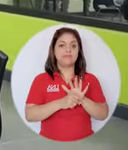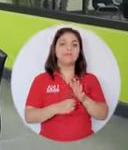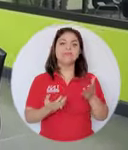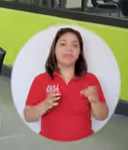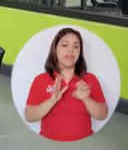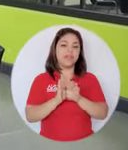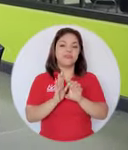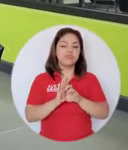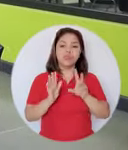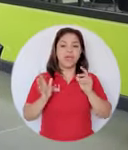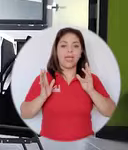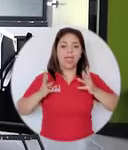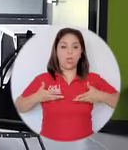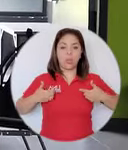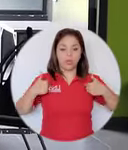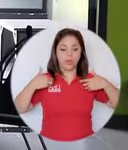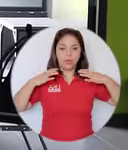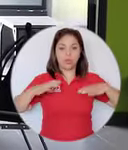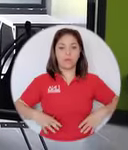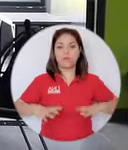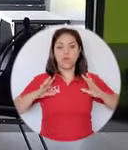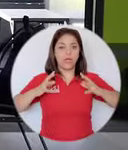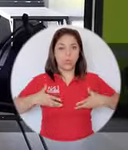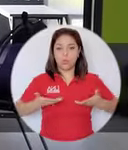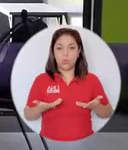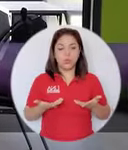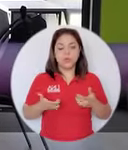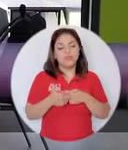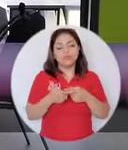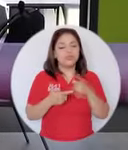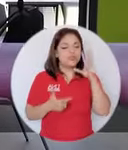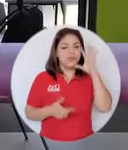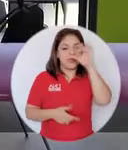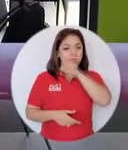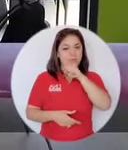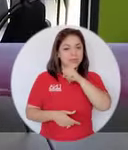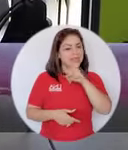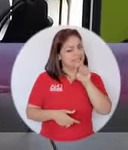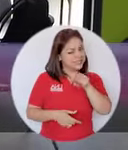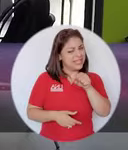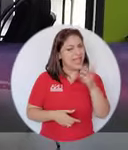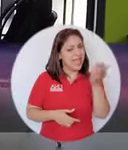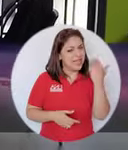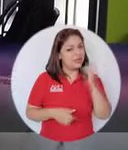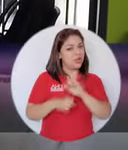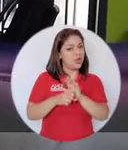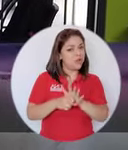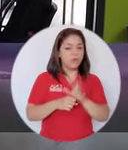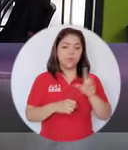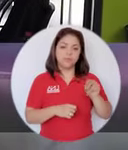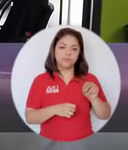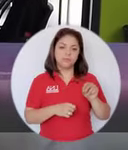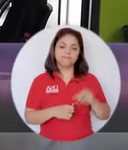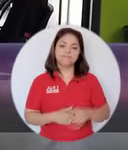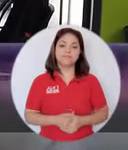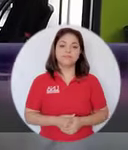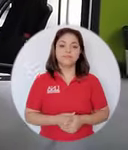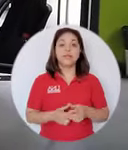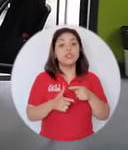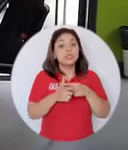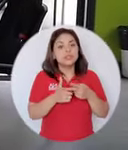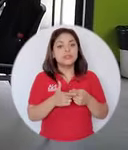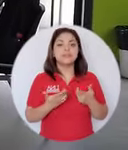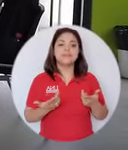otra manera, la huella digital no quedó impresa de una manera tan firme para poder llegar a decir si tuvo COVID o no tuvo